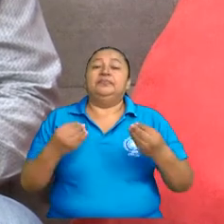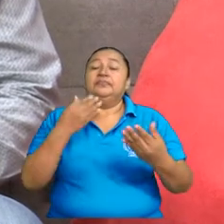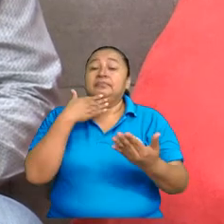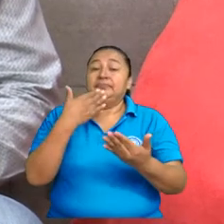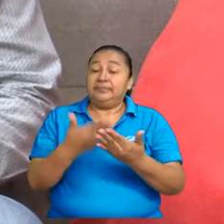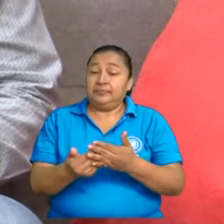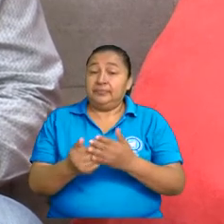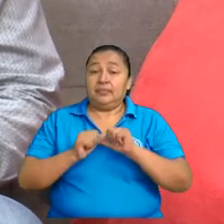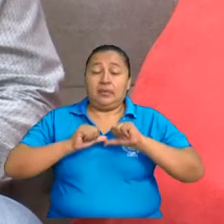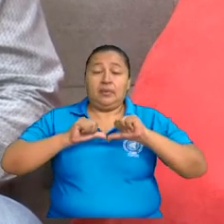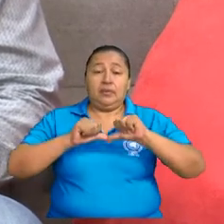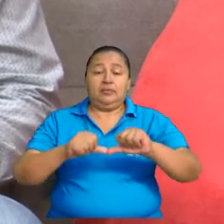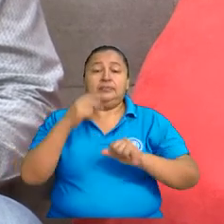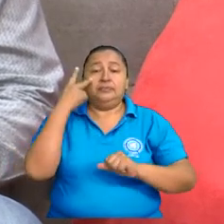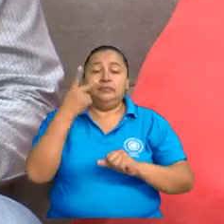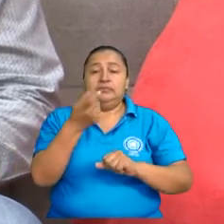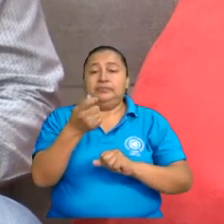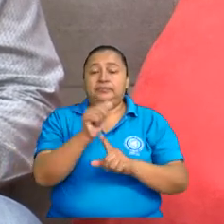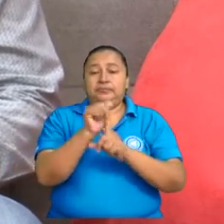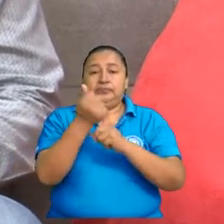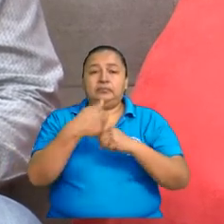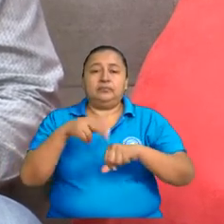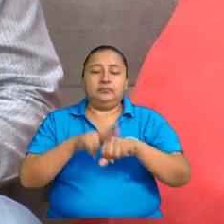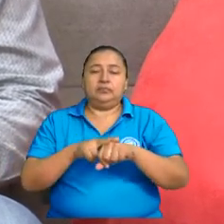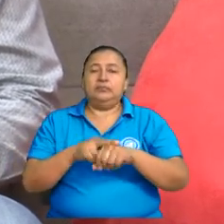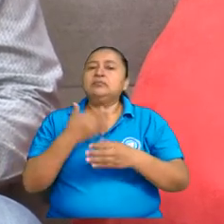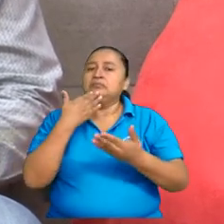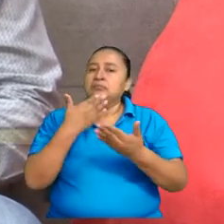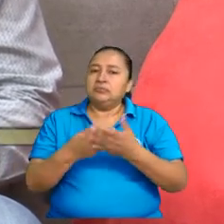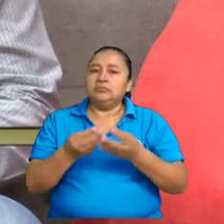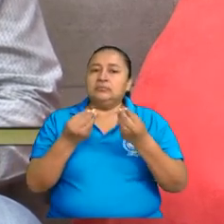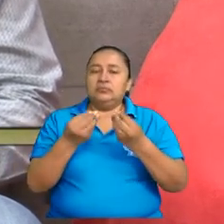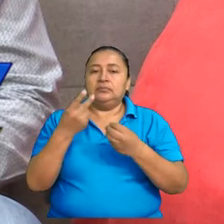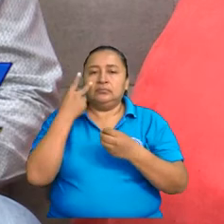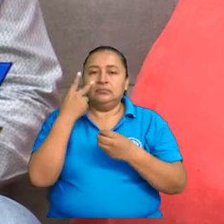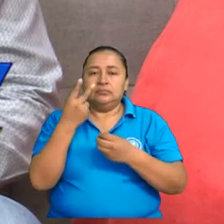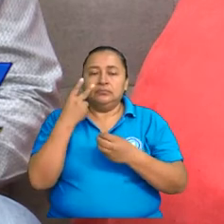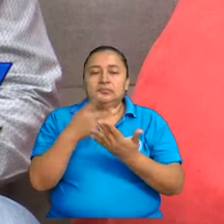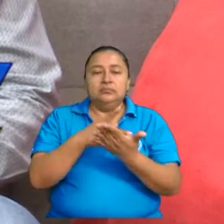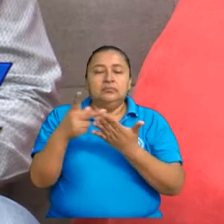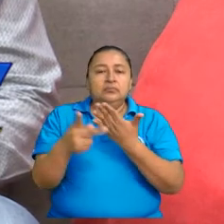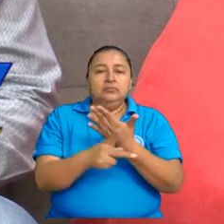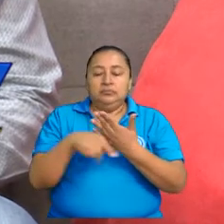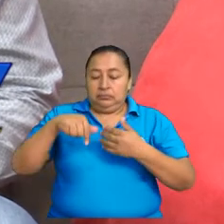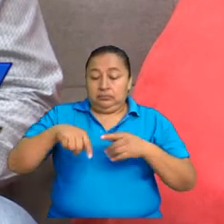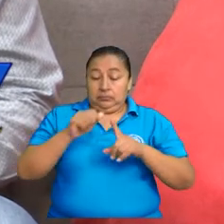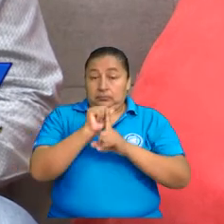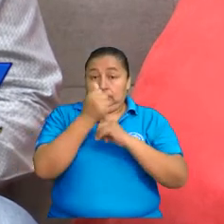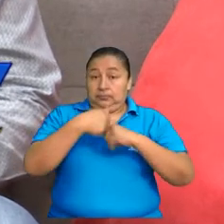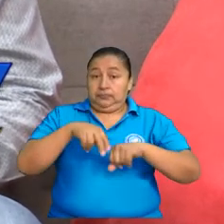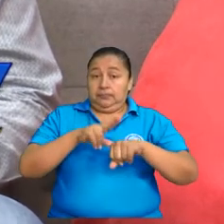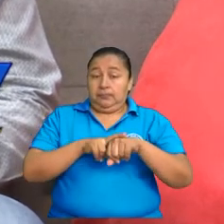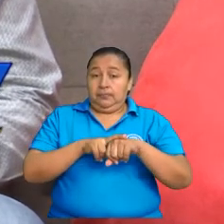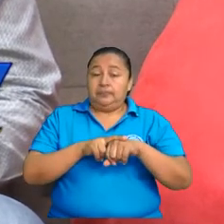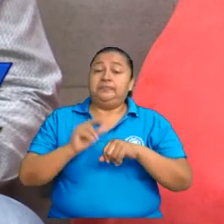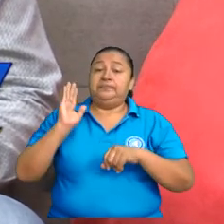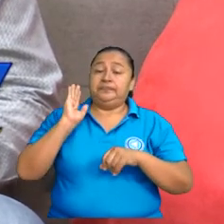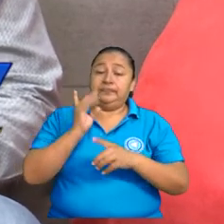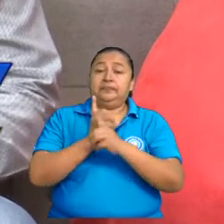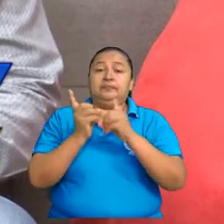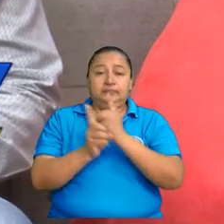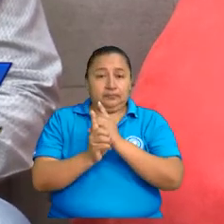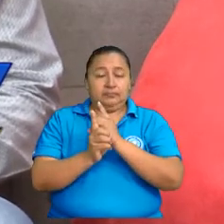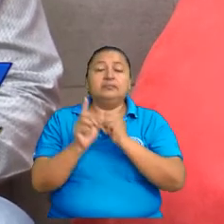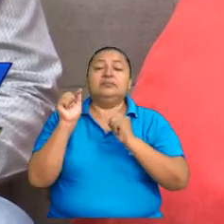Muchísimas gracias por continuar en sintonía del canal parlamentario. Muchísimas gracias por estar en sintonía de su programa desde el Parlamento. Lo prometido es deuda, ya con